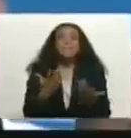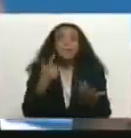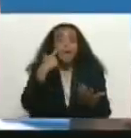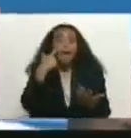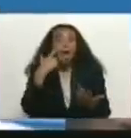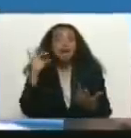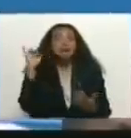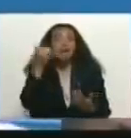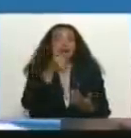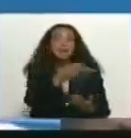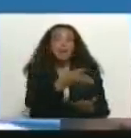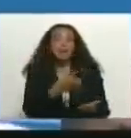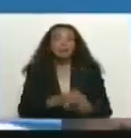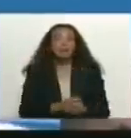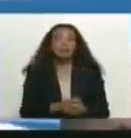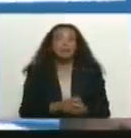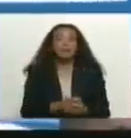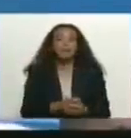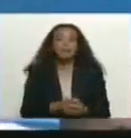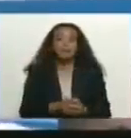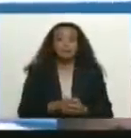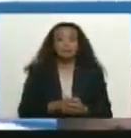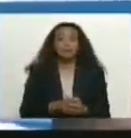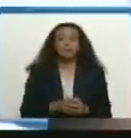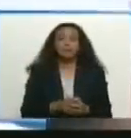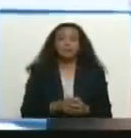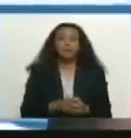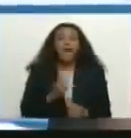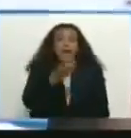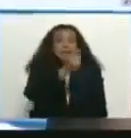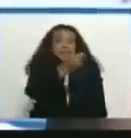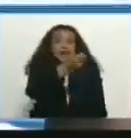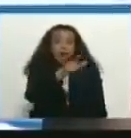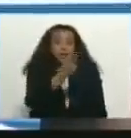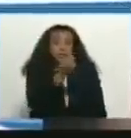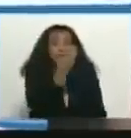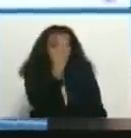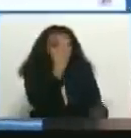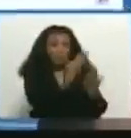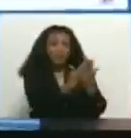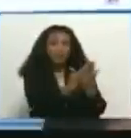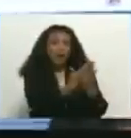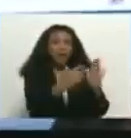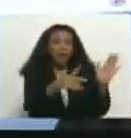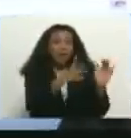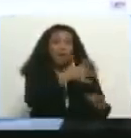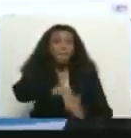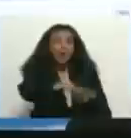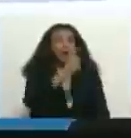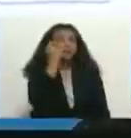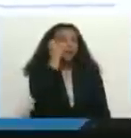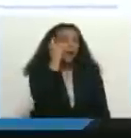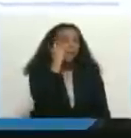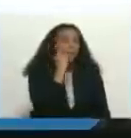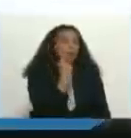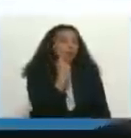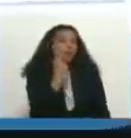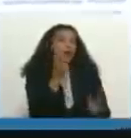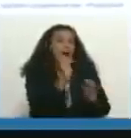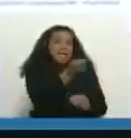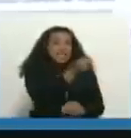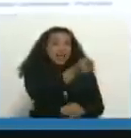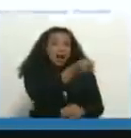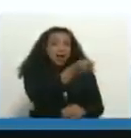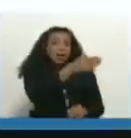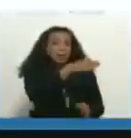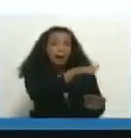Charallave. Aquí mismo en Charallave, hermosísima, frente a la Plaza Bolívar. Es una iglesia que se estaba cayendo, es de